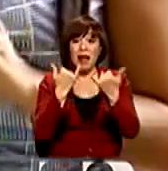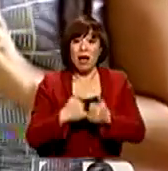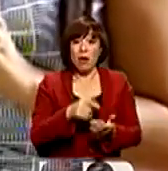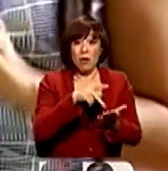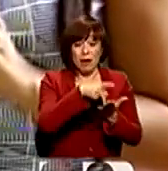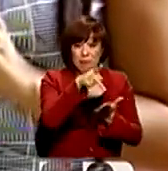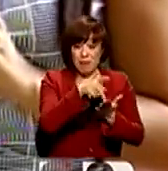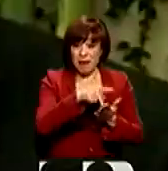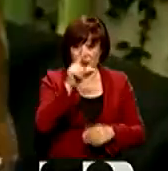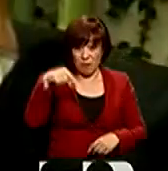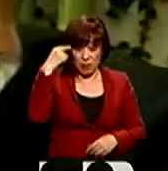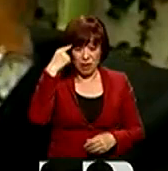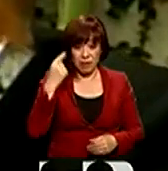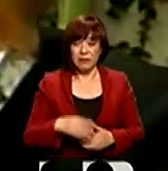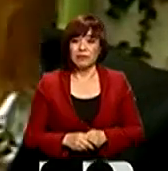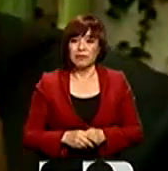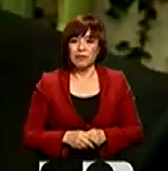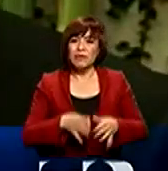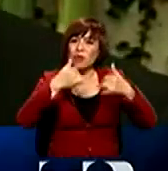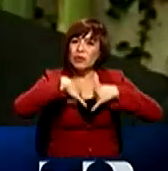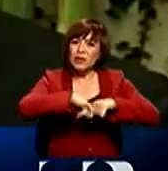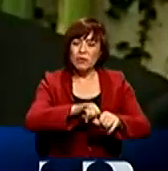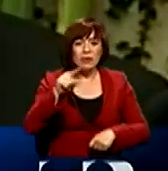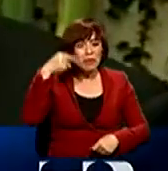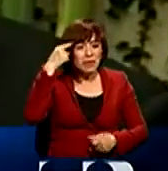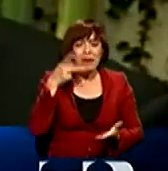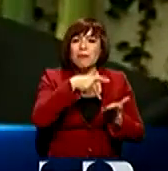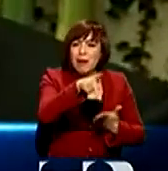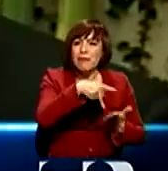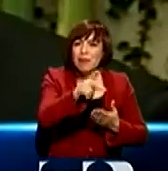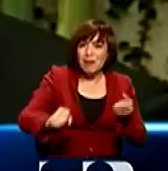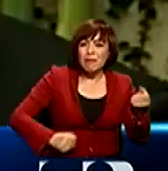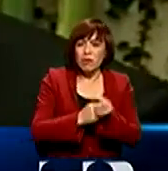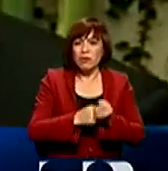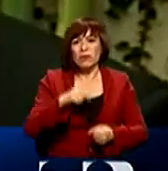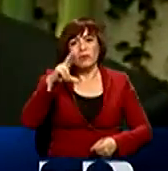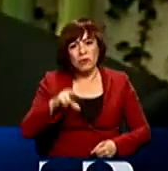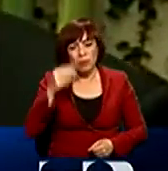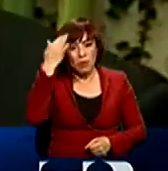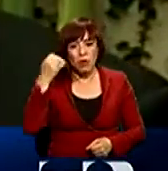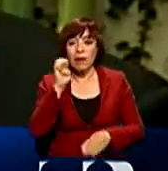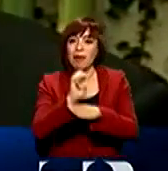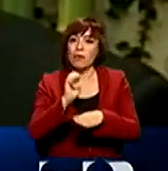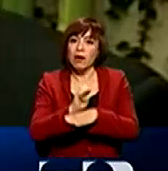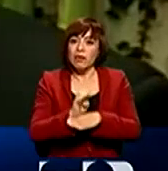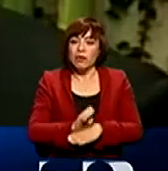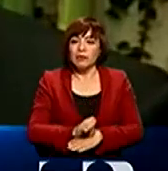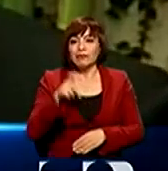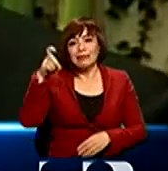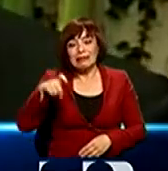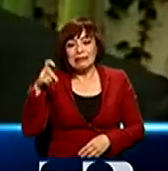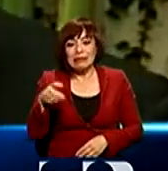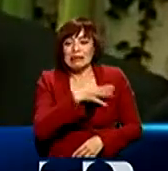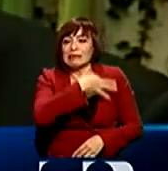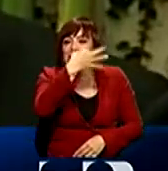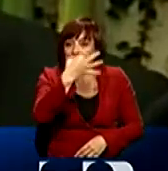a los combustibles. ¿Por qué mantener un subsidio que no le permite al país poder tener una sinceridad en cuanto a sus